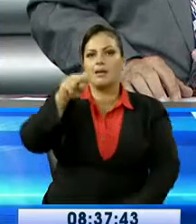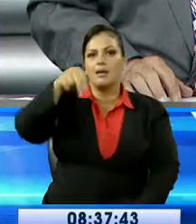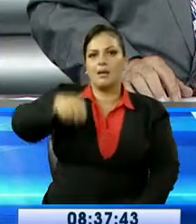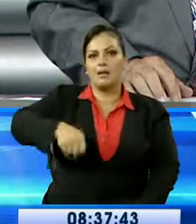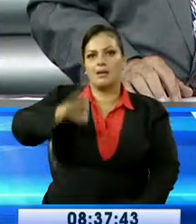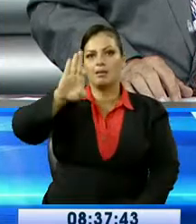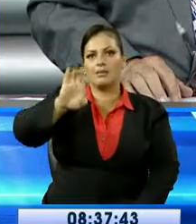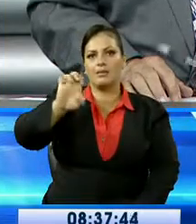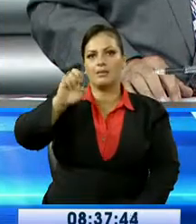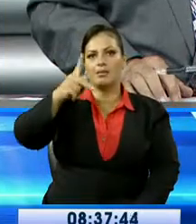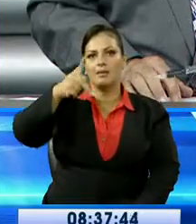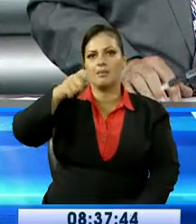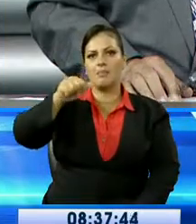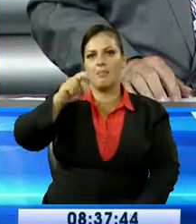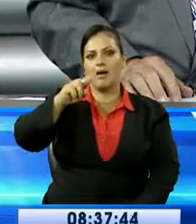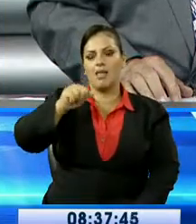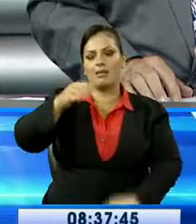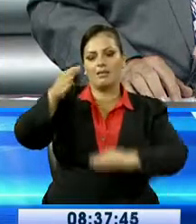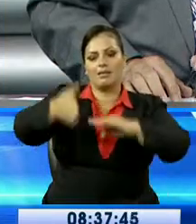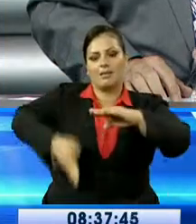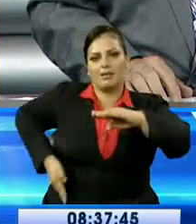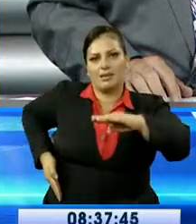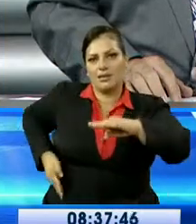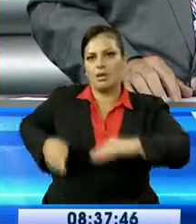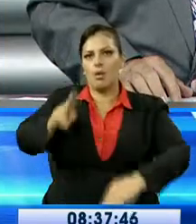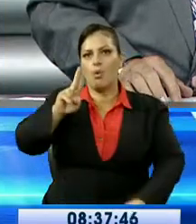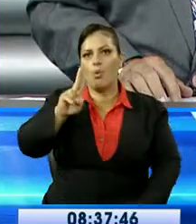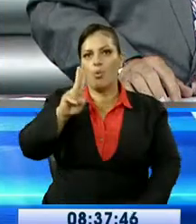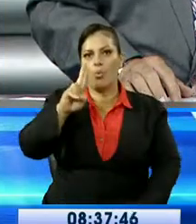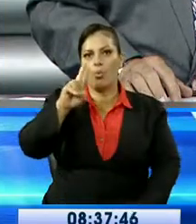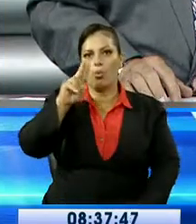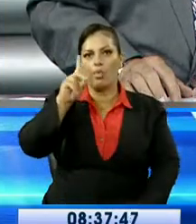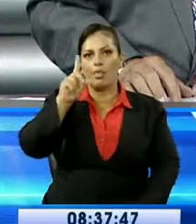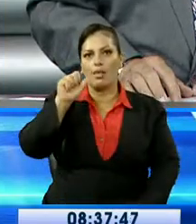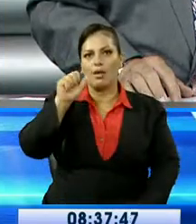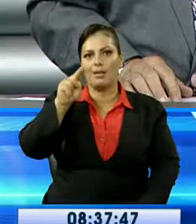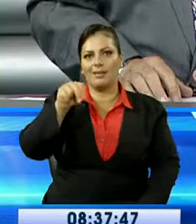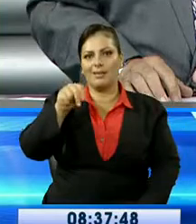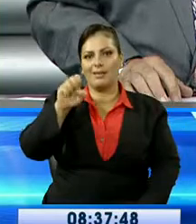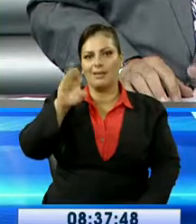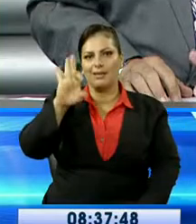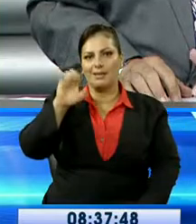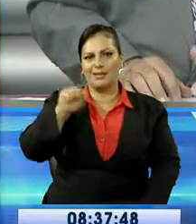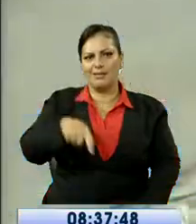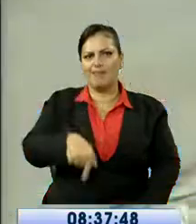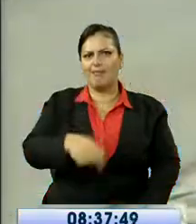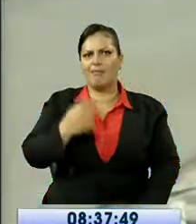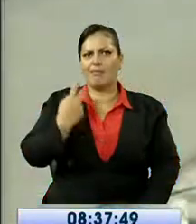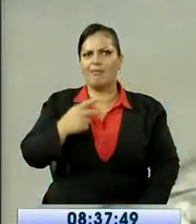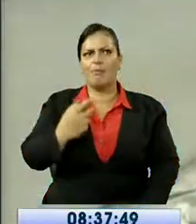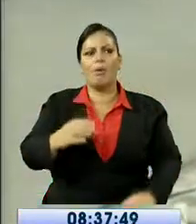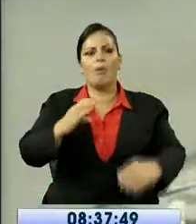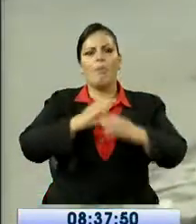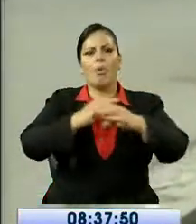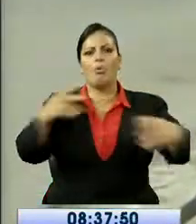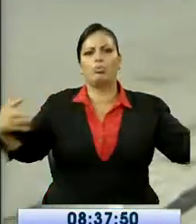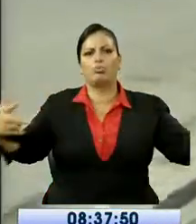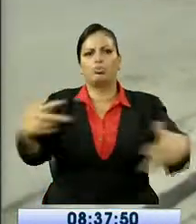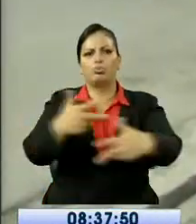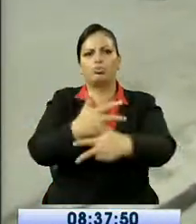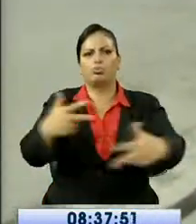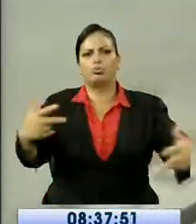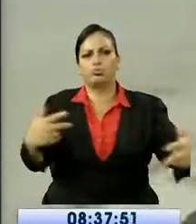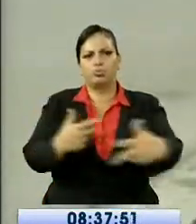sector que es bastante complicado, sobre todo por la alta circulación de buses de transporte urbano. ¿Qué trae eso